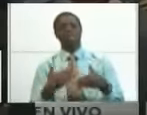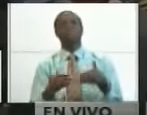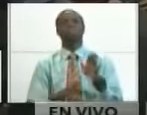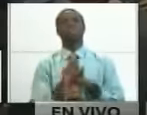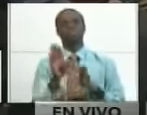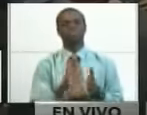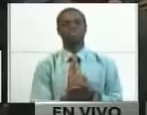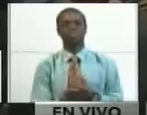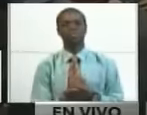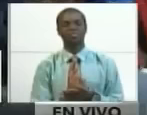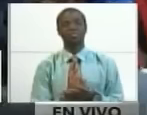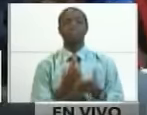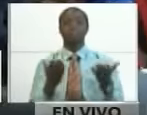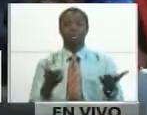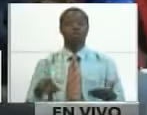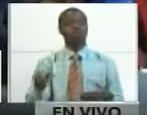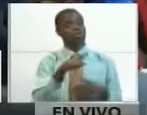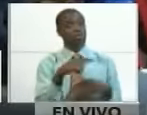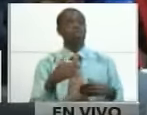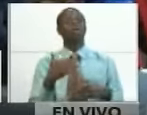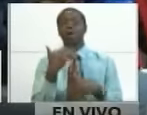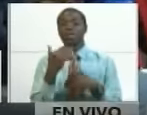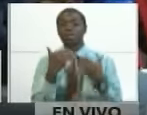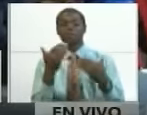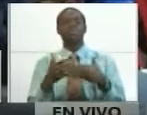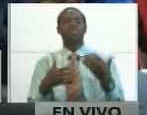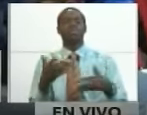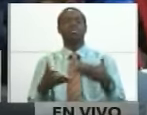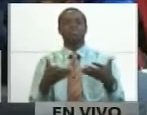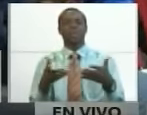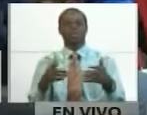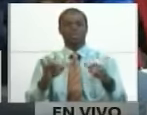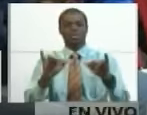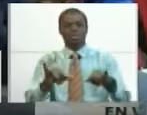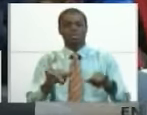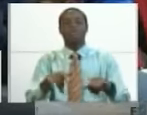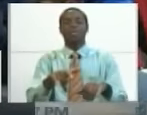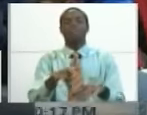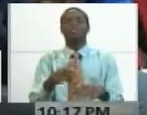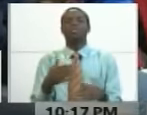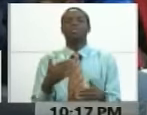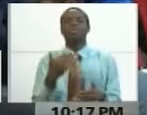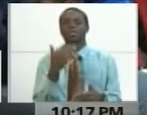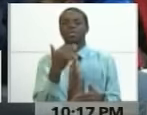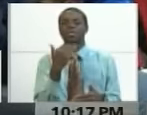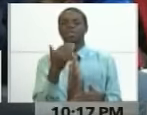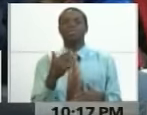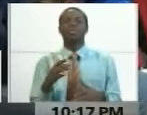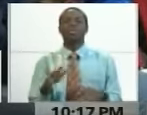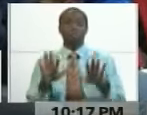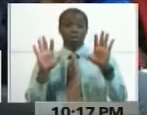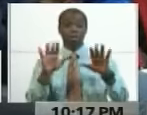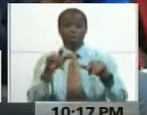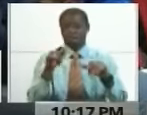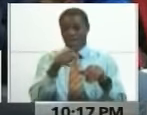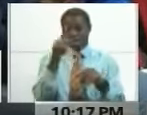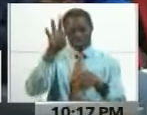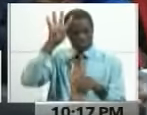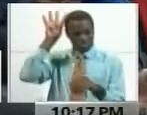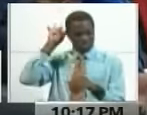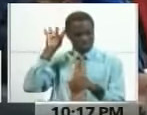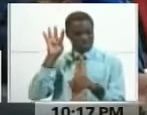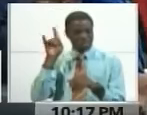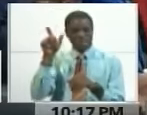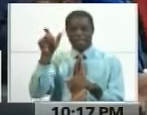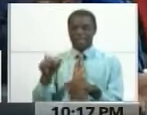efectivamente hagamos y logremos lo que nos decía Robert Serra, el eterno Robert Serra, nuestro